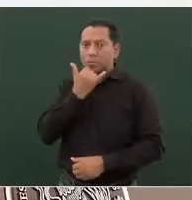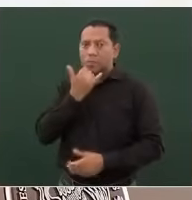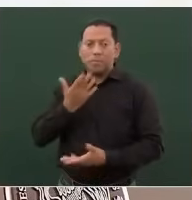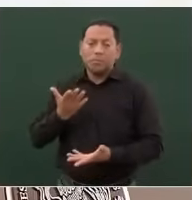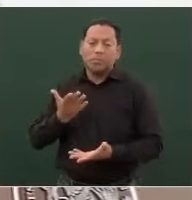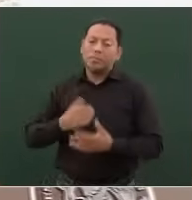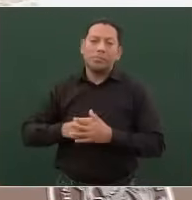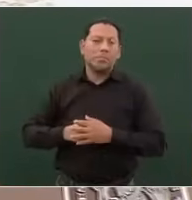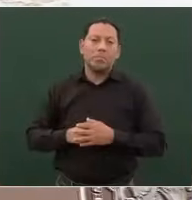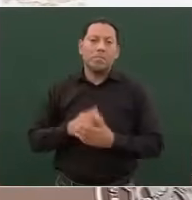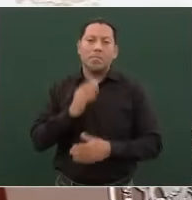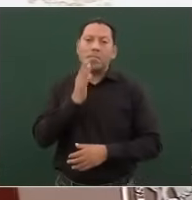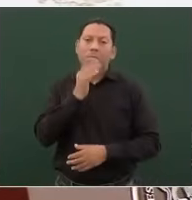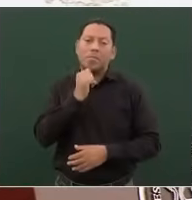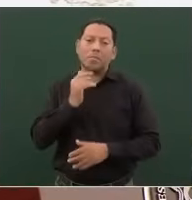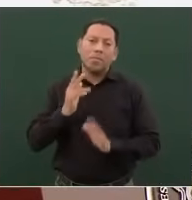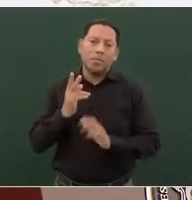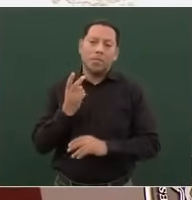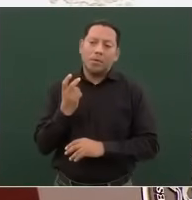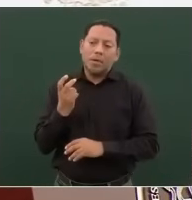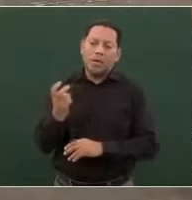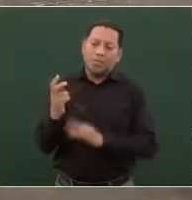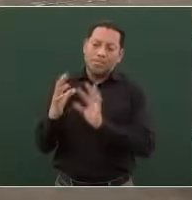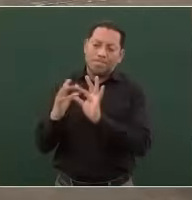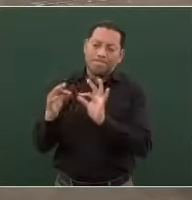No puedo. Eso